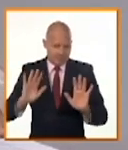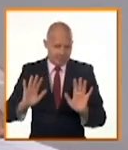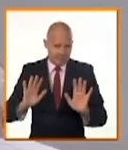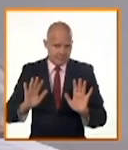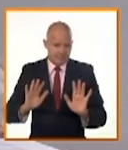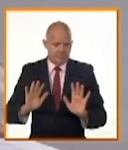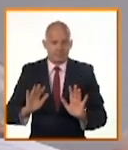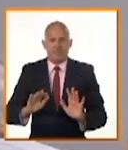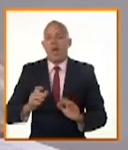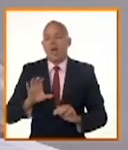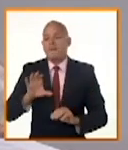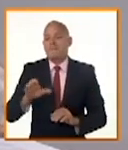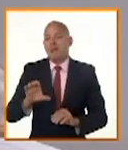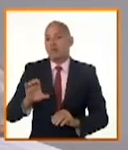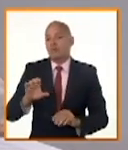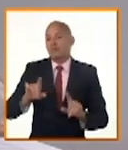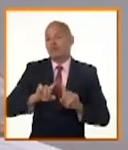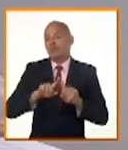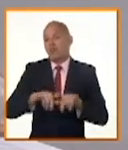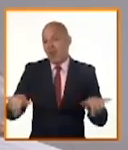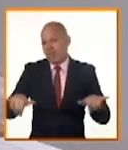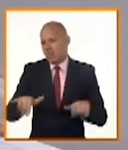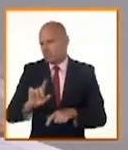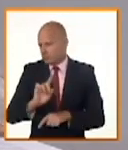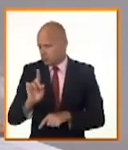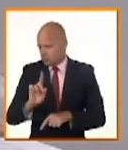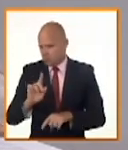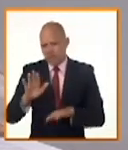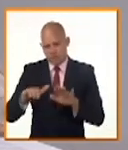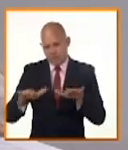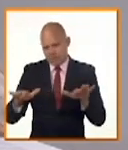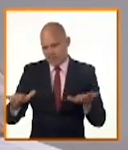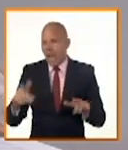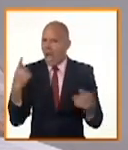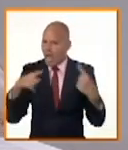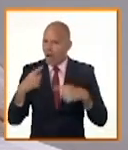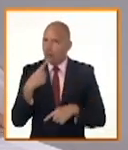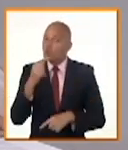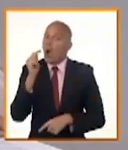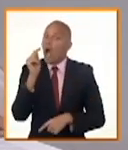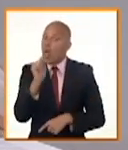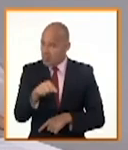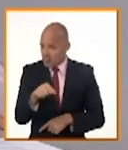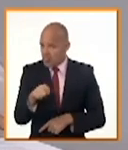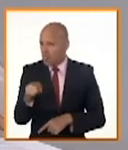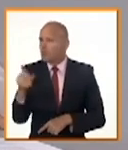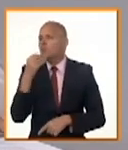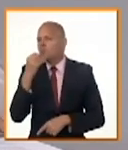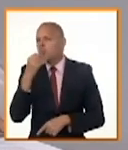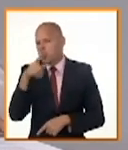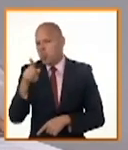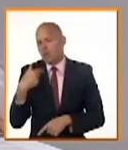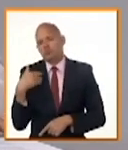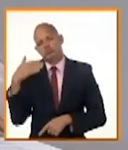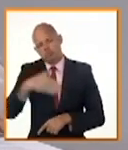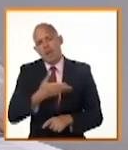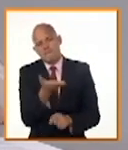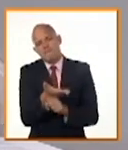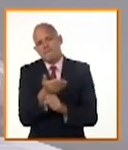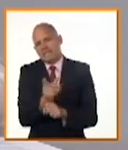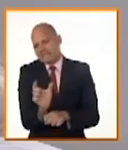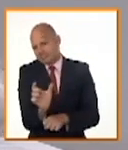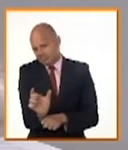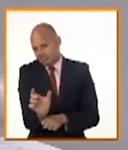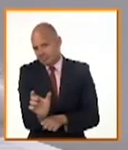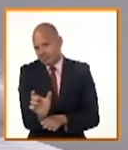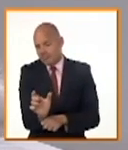existan las condiciones iremos a crear las condiciones primero y después hacer ese ese incremento masivo o sea se está trabajando y sobre todo en